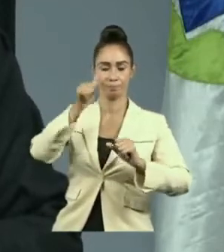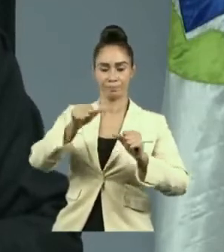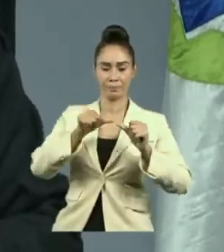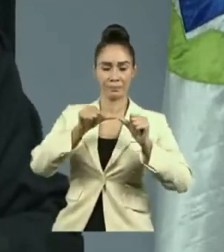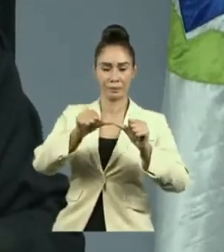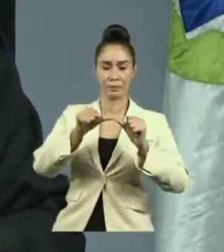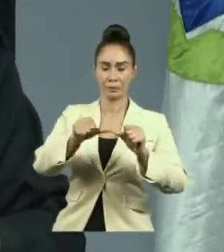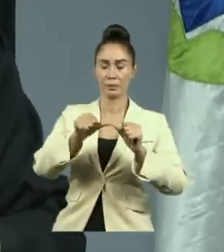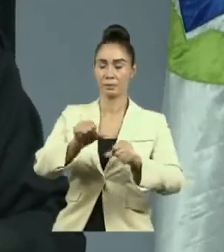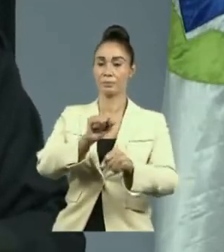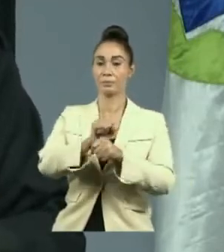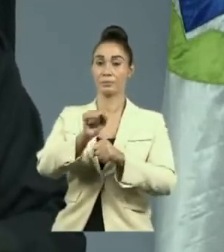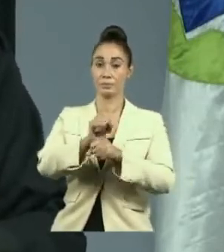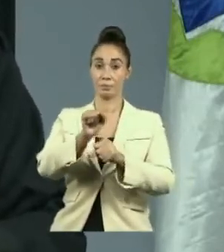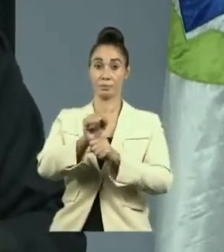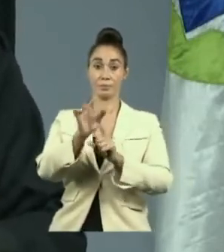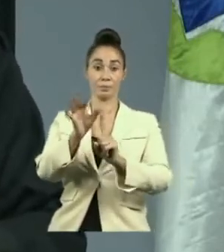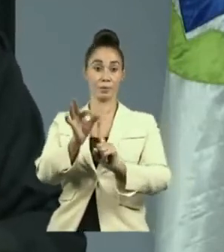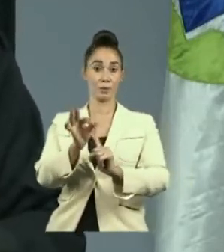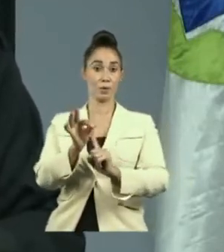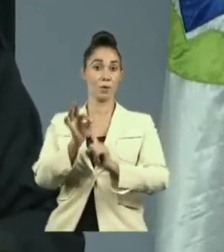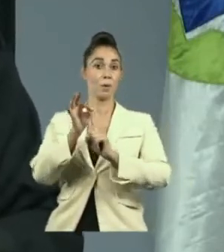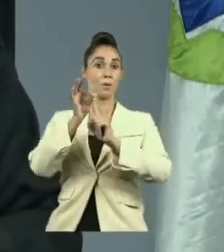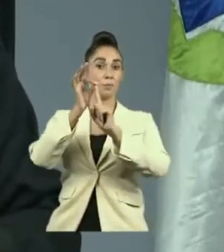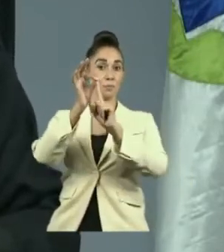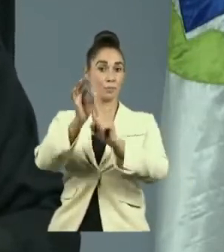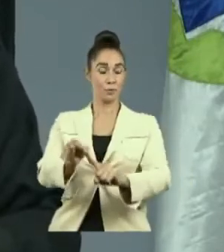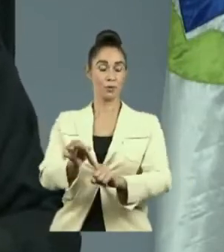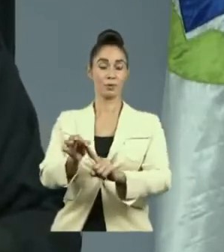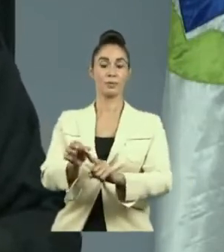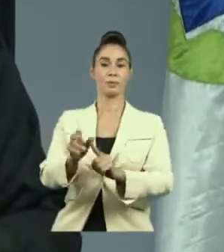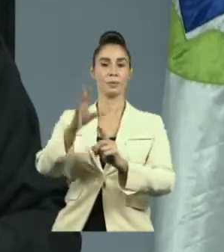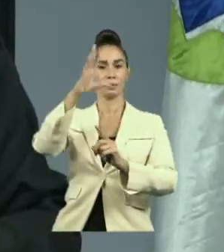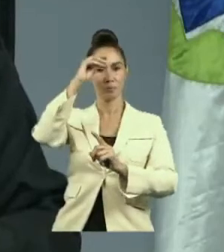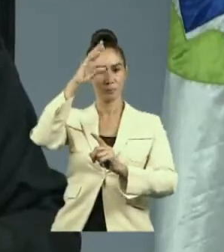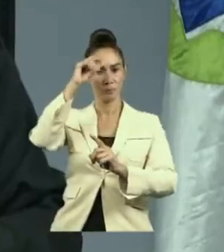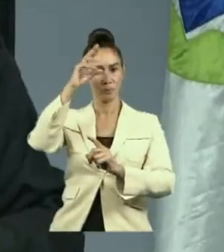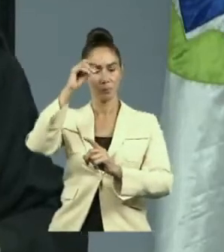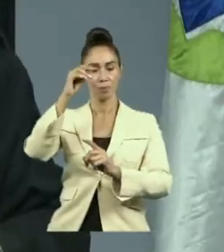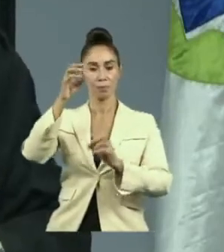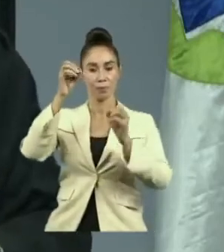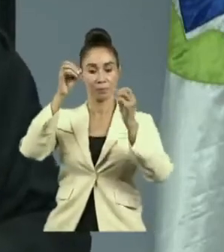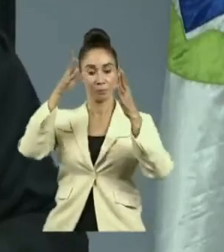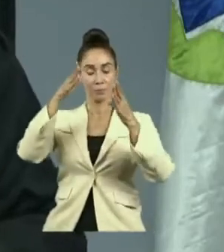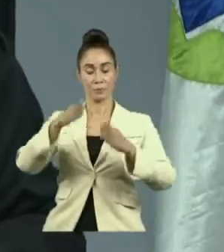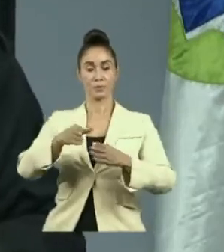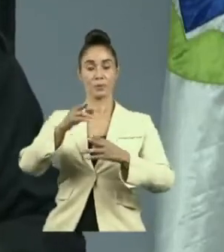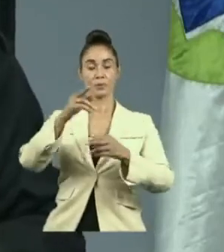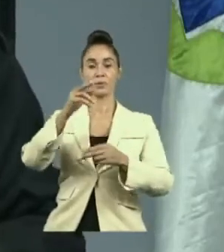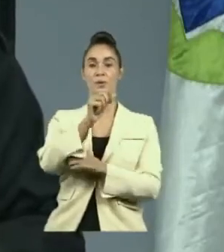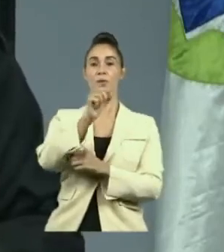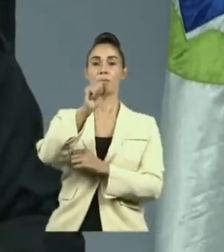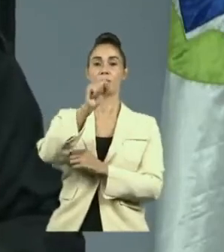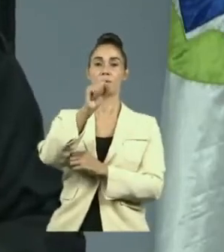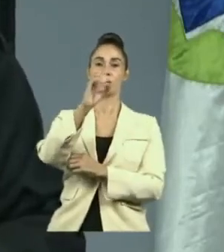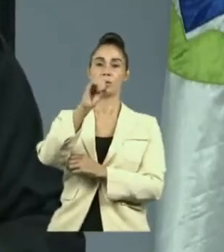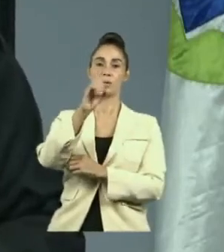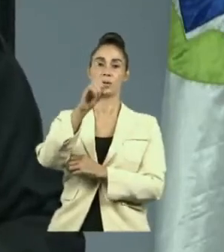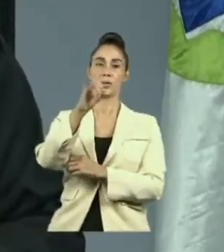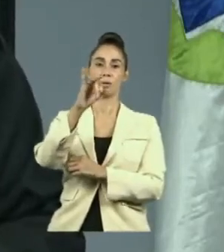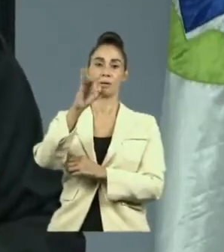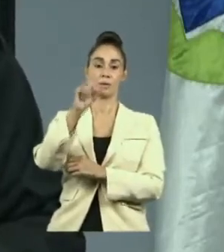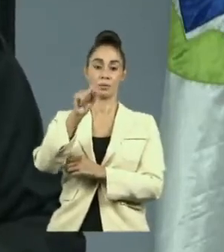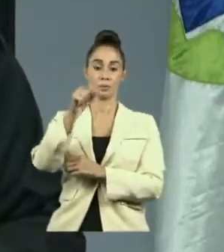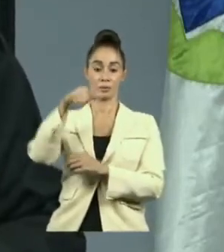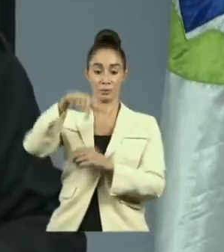especialmente debo mencionar al profesor solís entomólogo importante de este